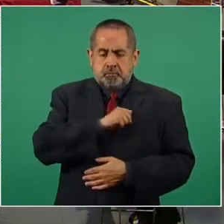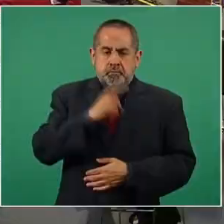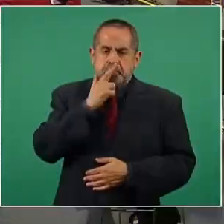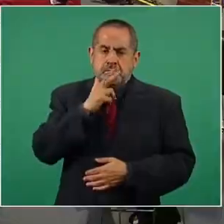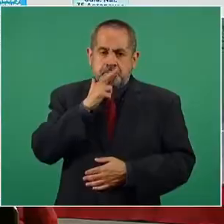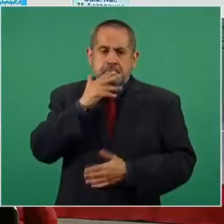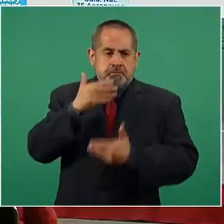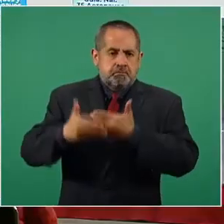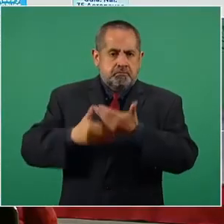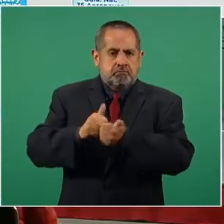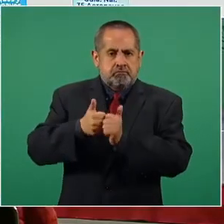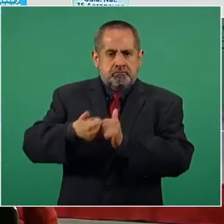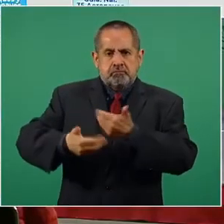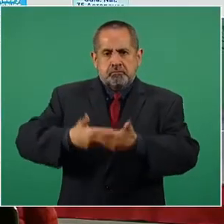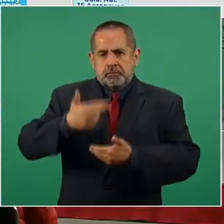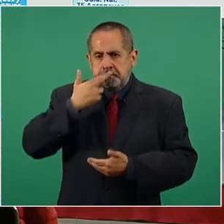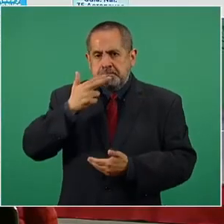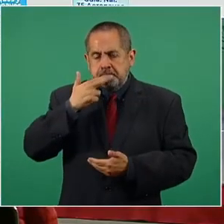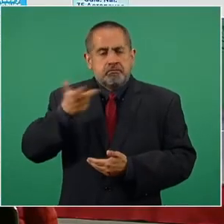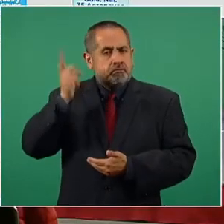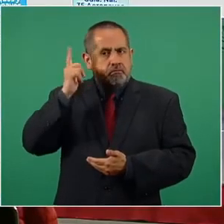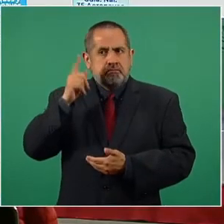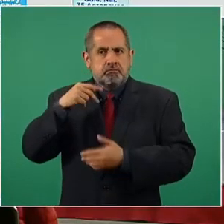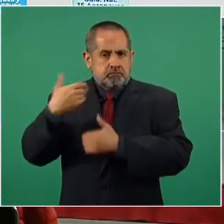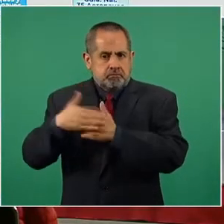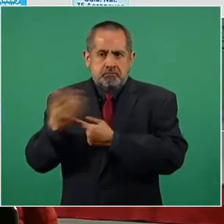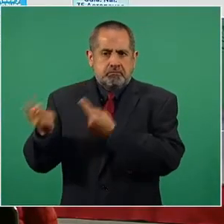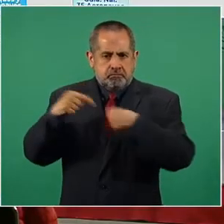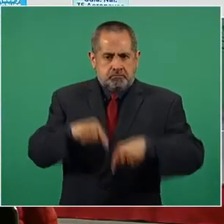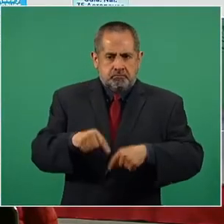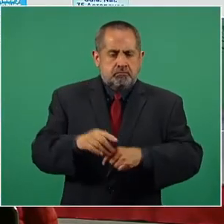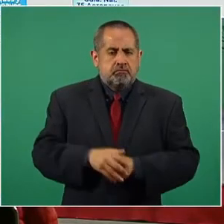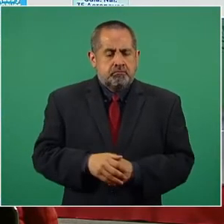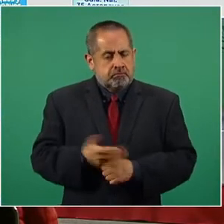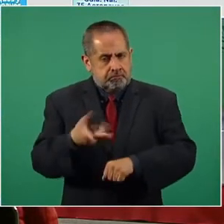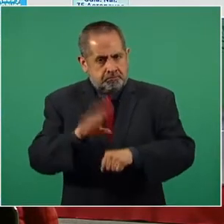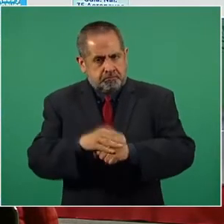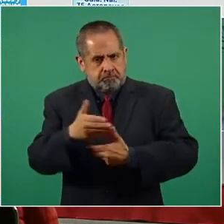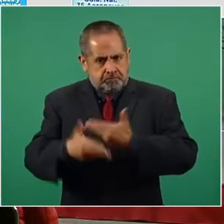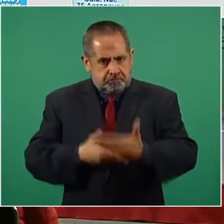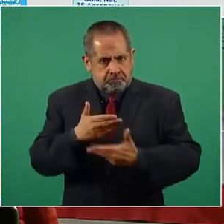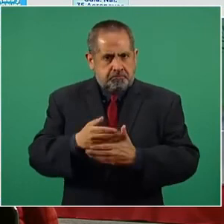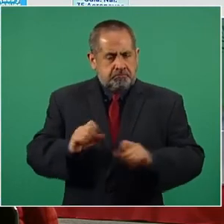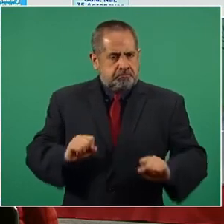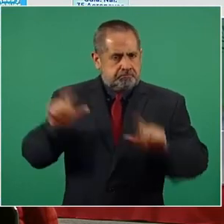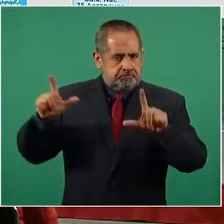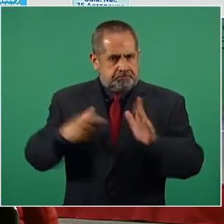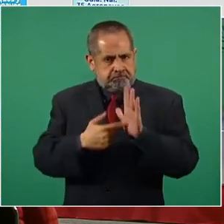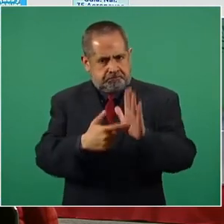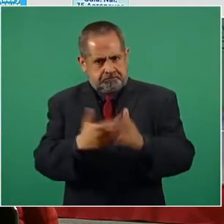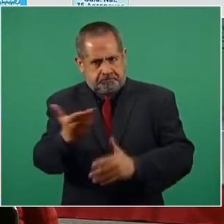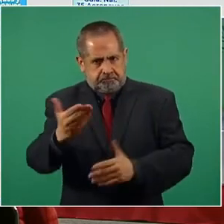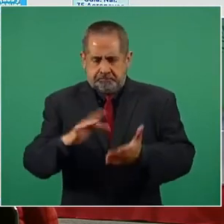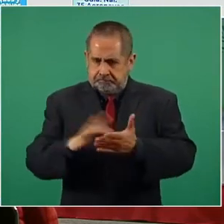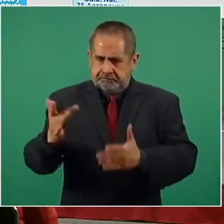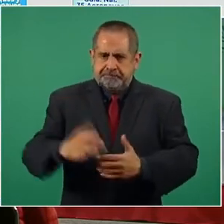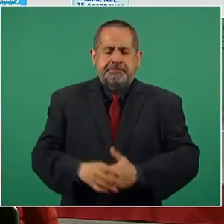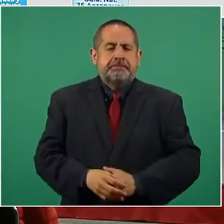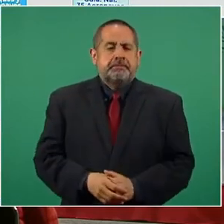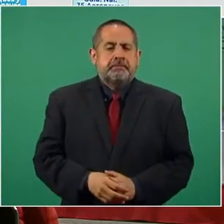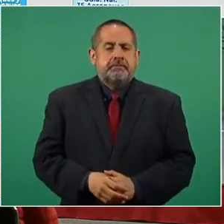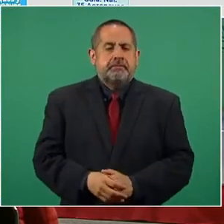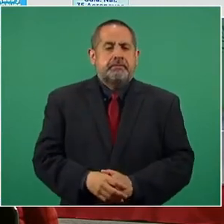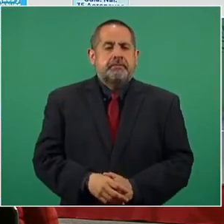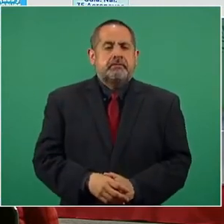va mejorando muy rápidamente y espera estar pronto con ustedes. Me va a permitir hacer la presentación en este momento. Muchas gracias,